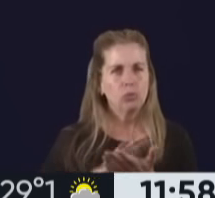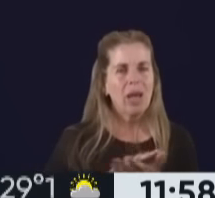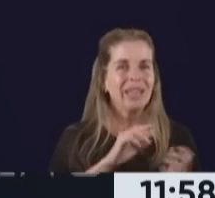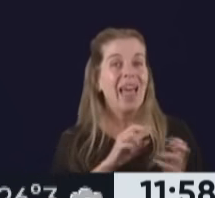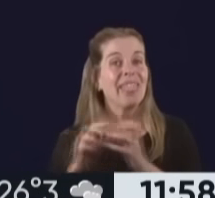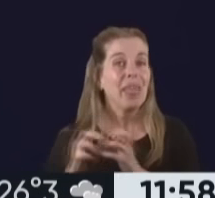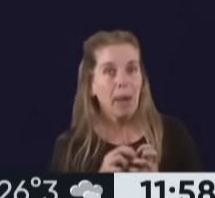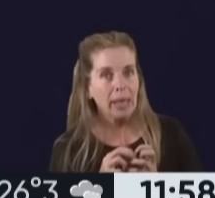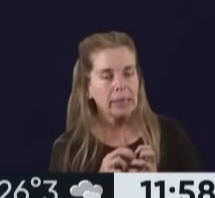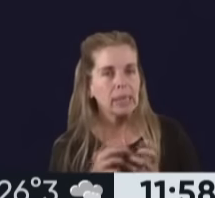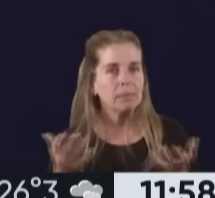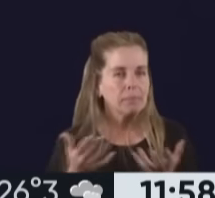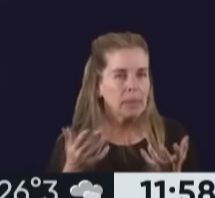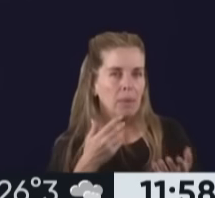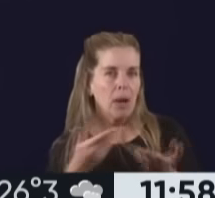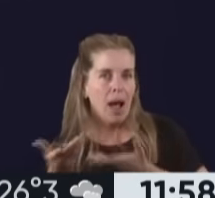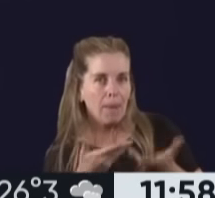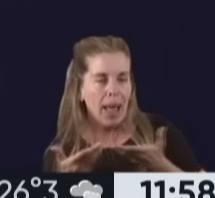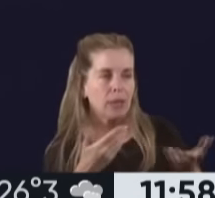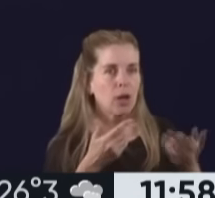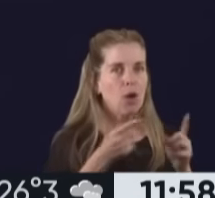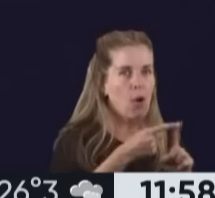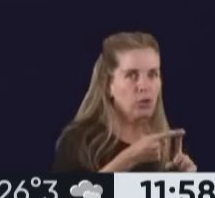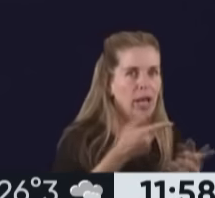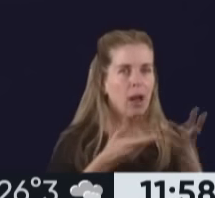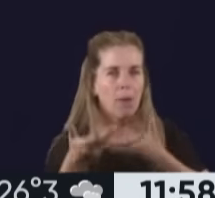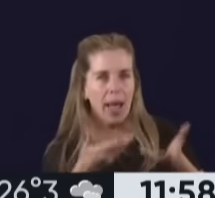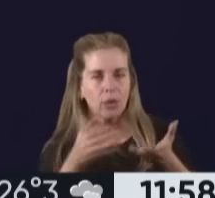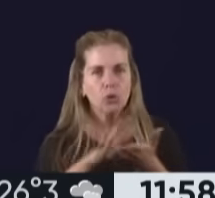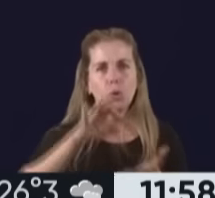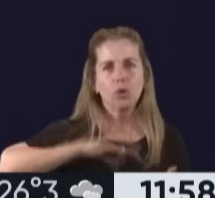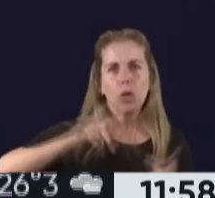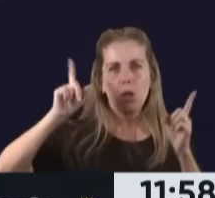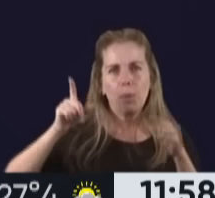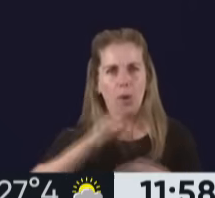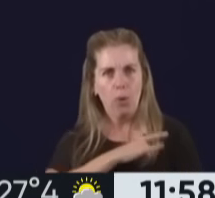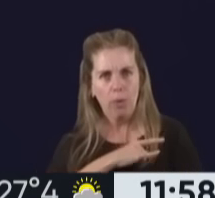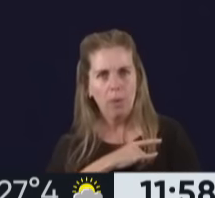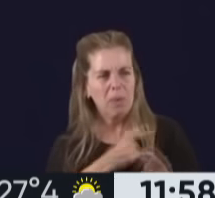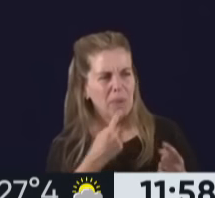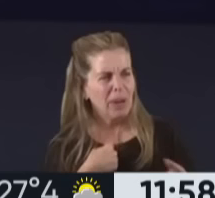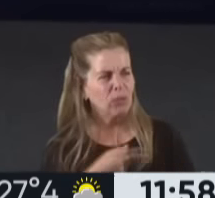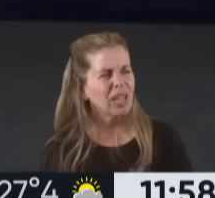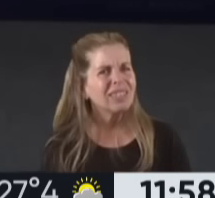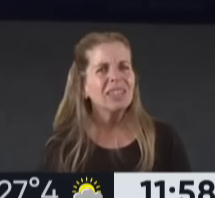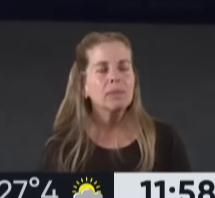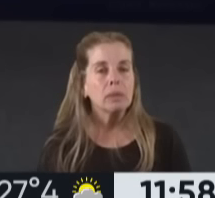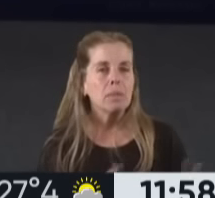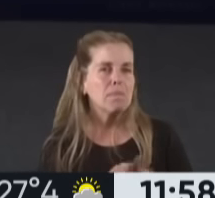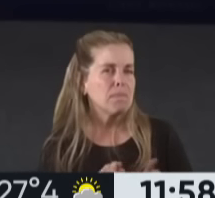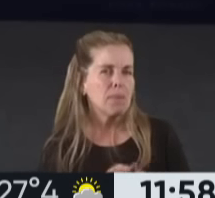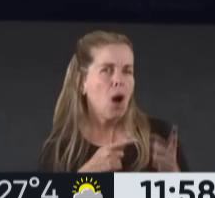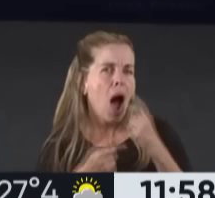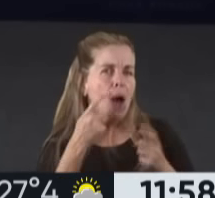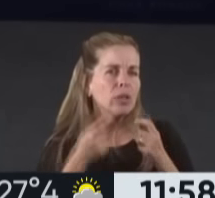la paritaria con el sector universitario y con respecto a... ¿Qué otra pregunta me hiciste? Otro que me llenó de preguntas. No, la auditoría. Que usted, y las auditorías se